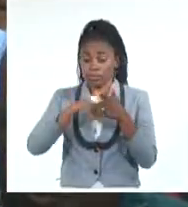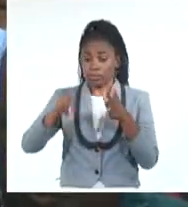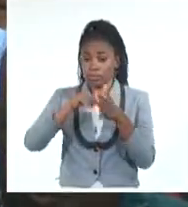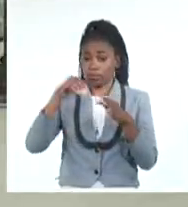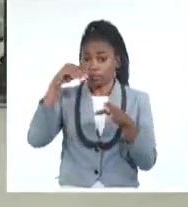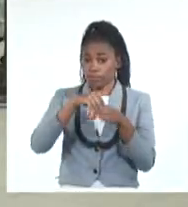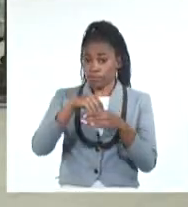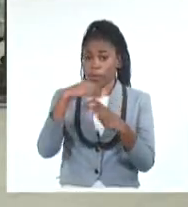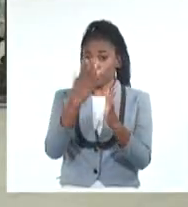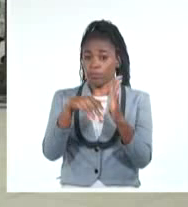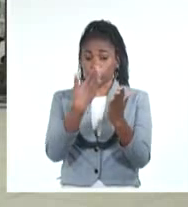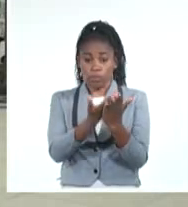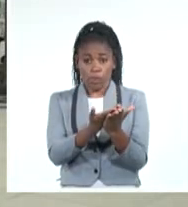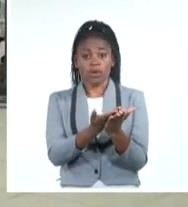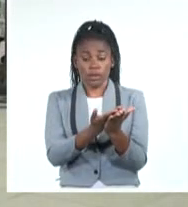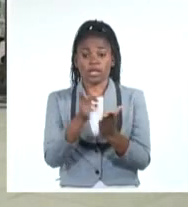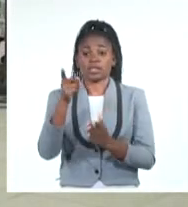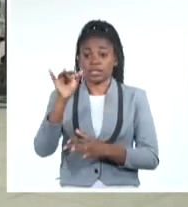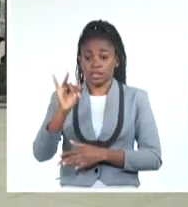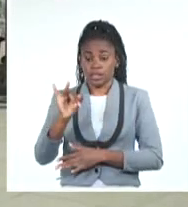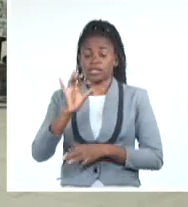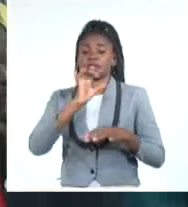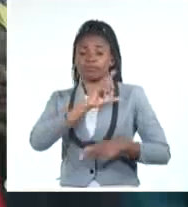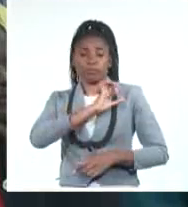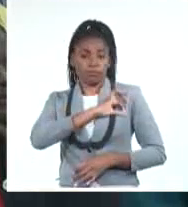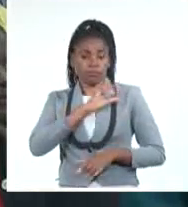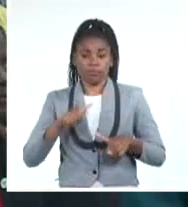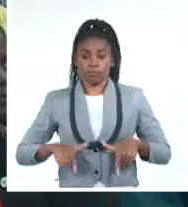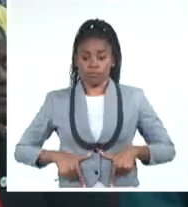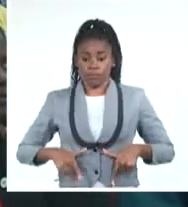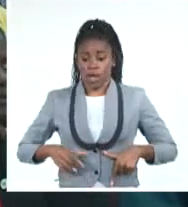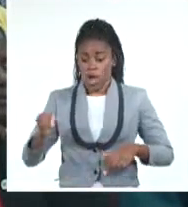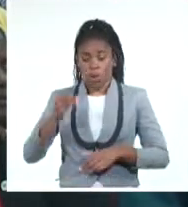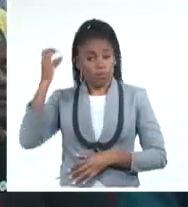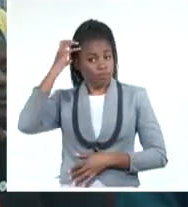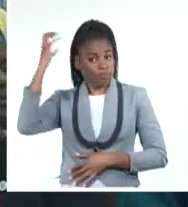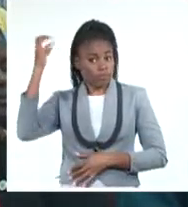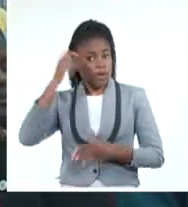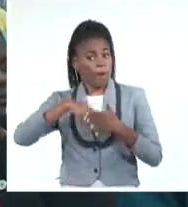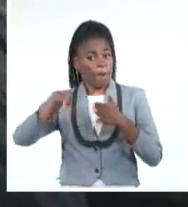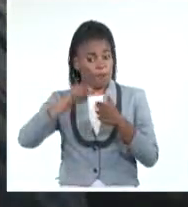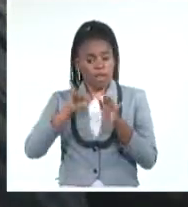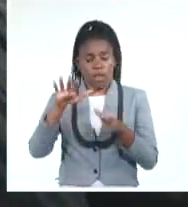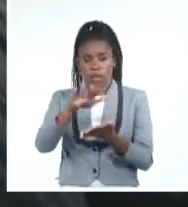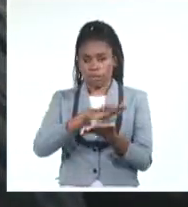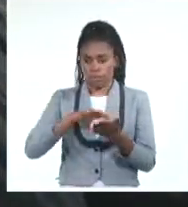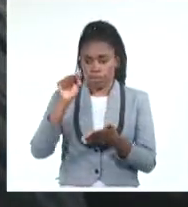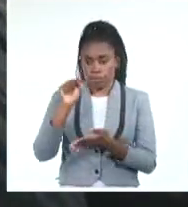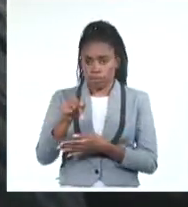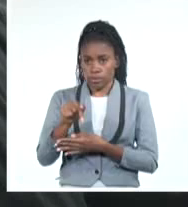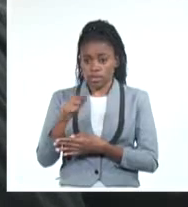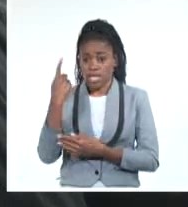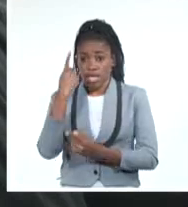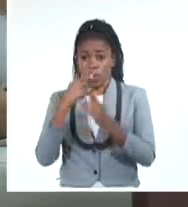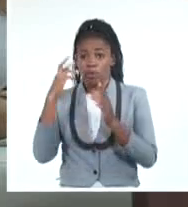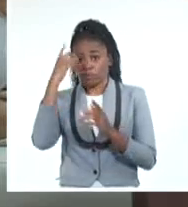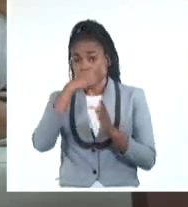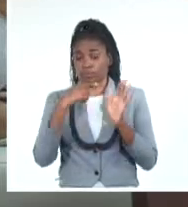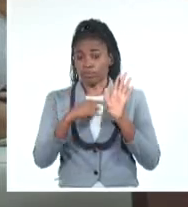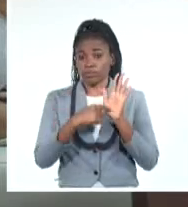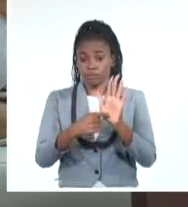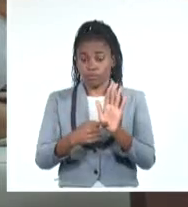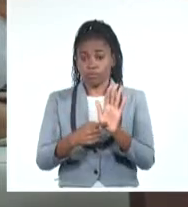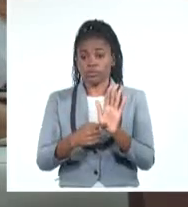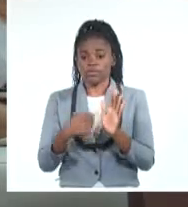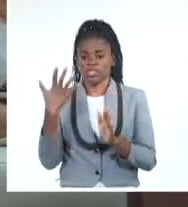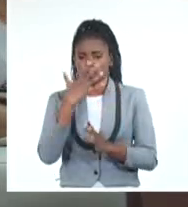las propuestas presentadas 17 son delegados de órganos locales del poder Popular en la base y en Ellos están representados todos los